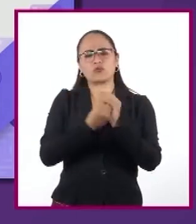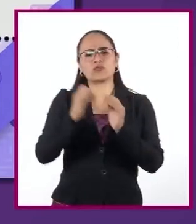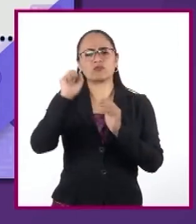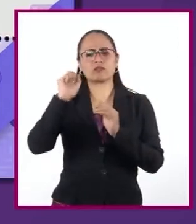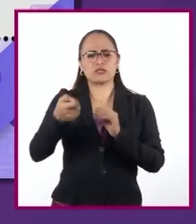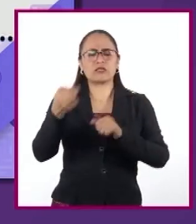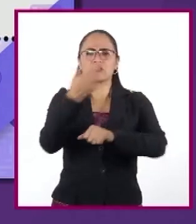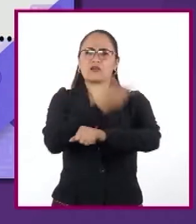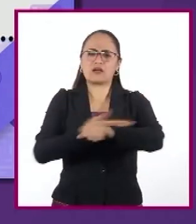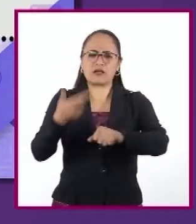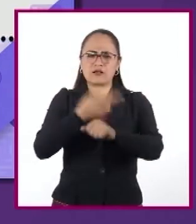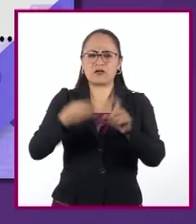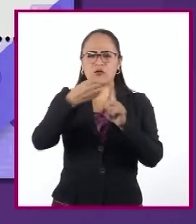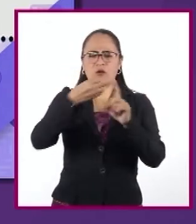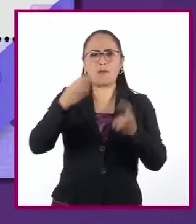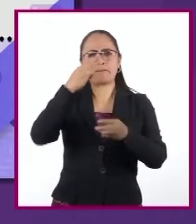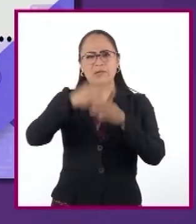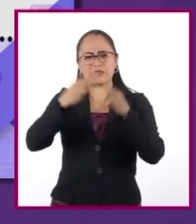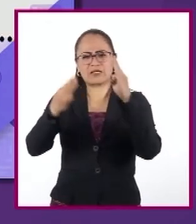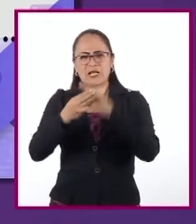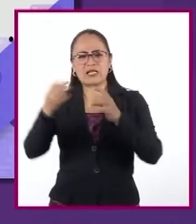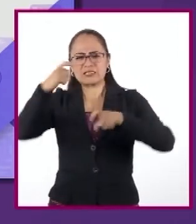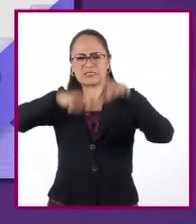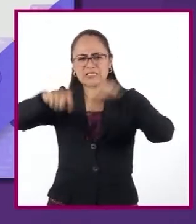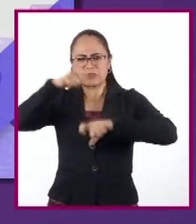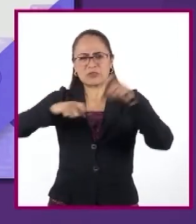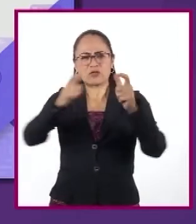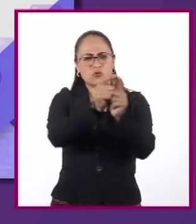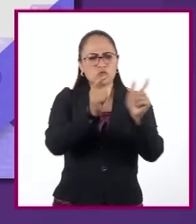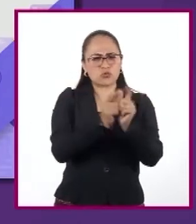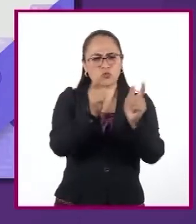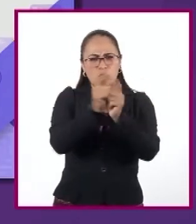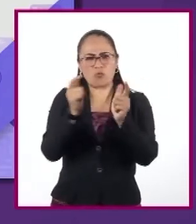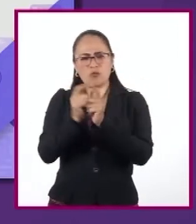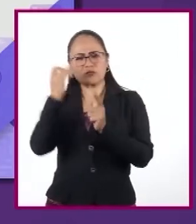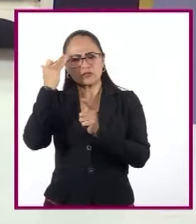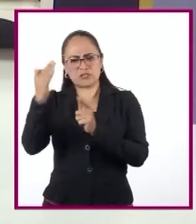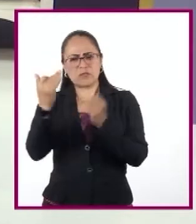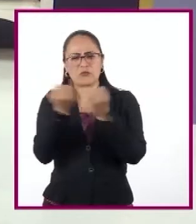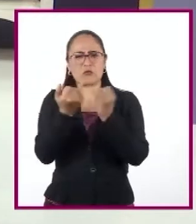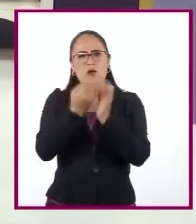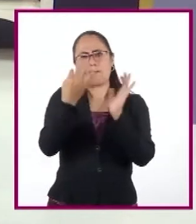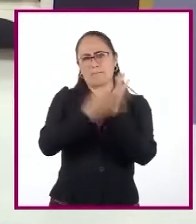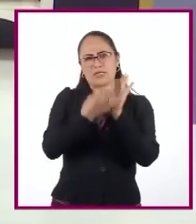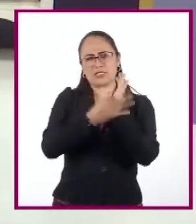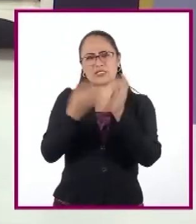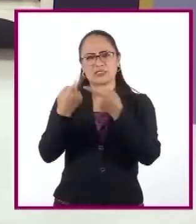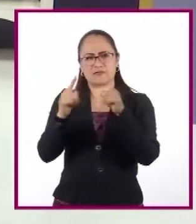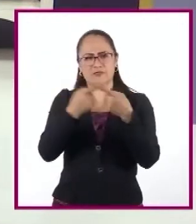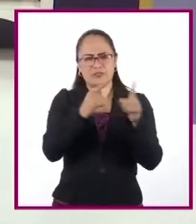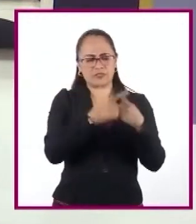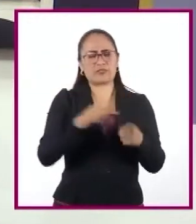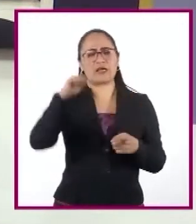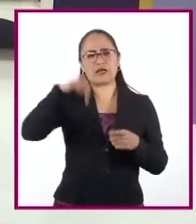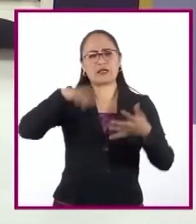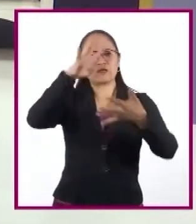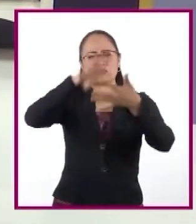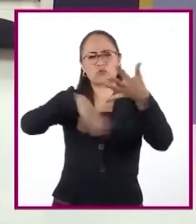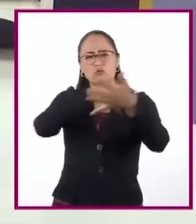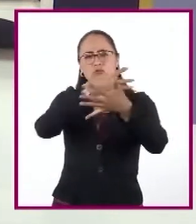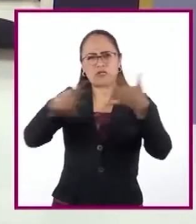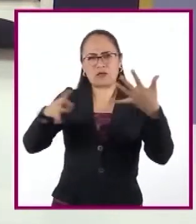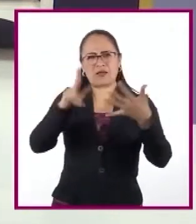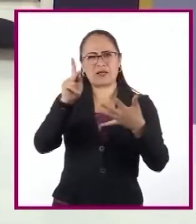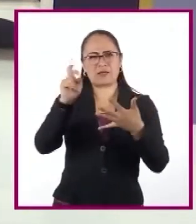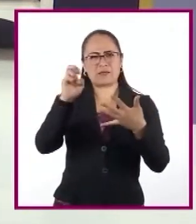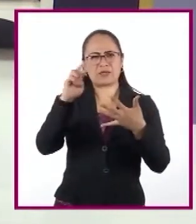de los elementos químicos en grupos y periodos, así como su carácter metálico. La tabla periódica es una herramienta